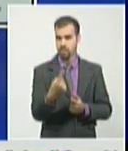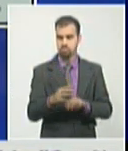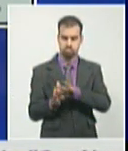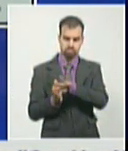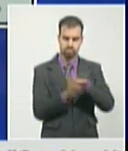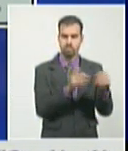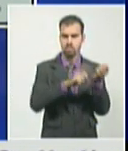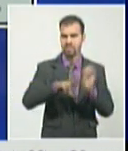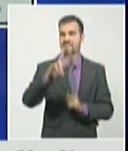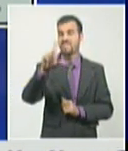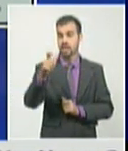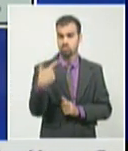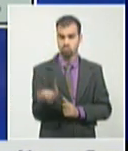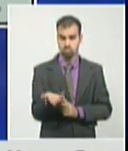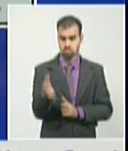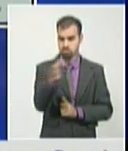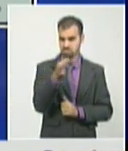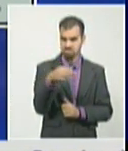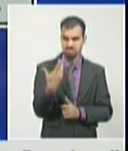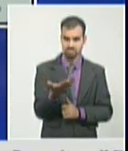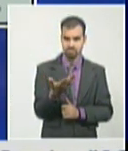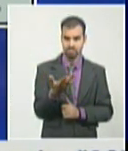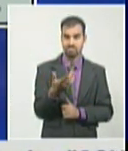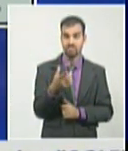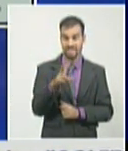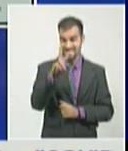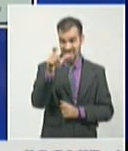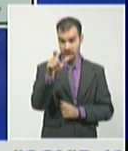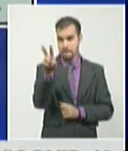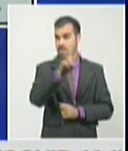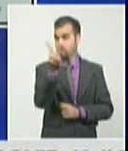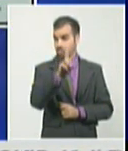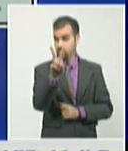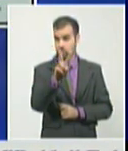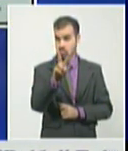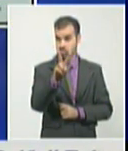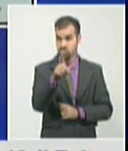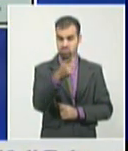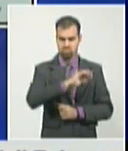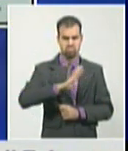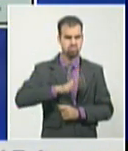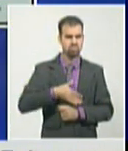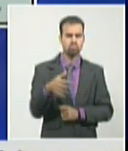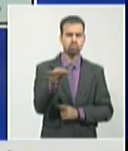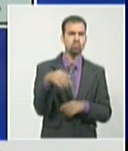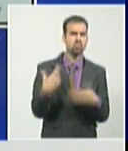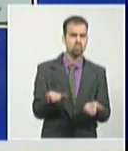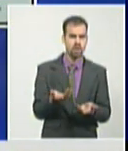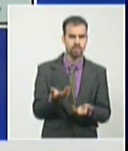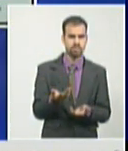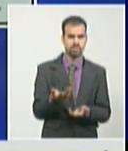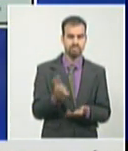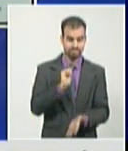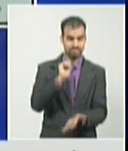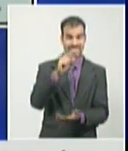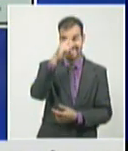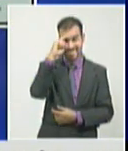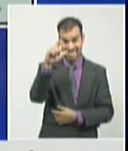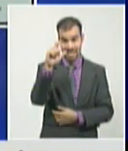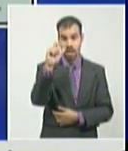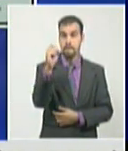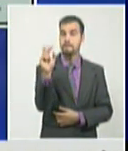clara los 22 casos confirmados ayer pues pertenece el 21 a santa clara